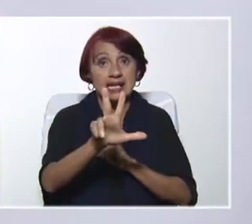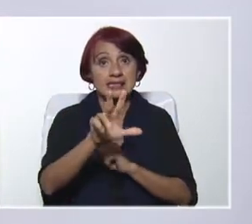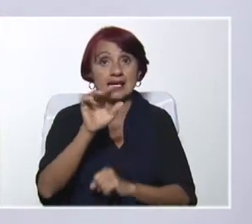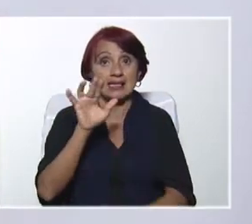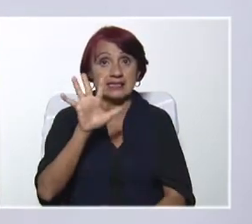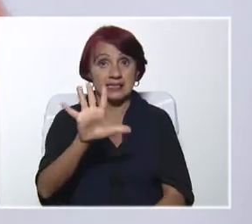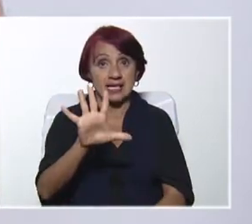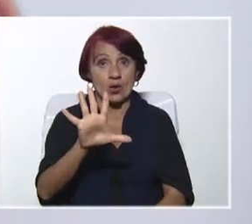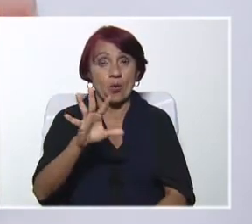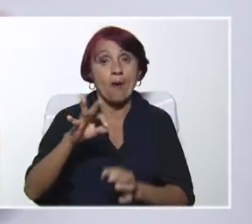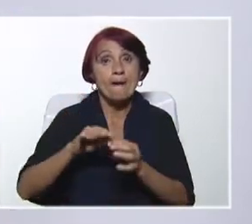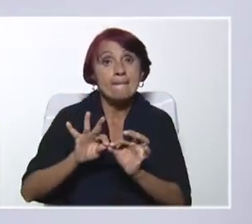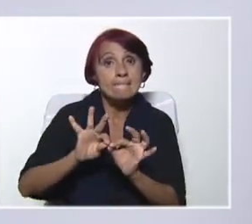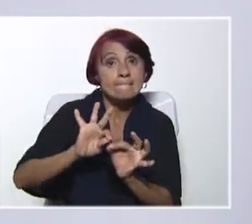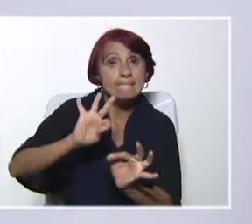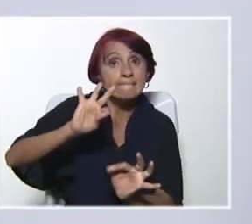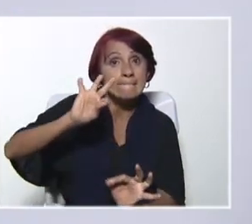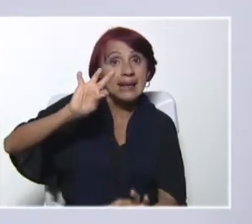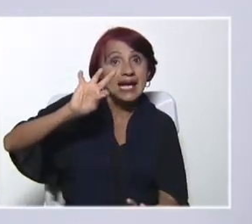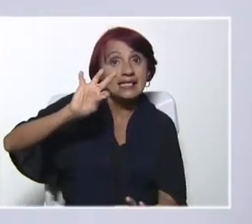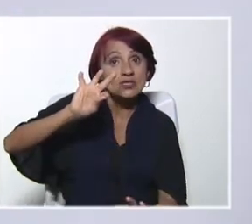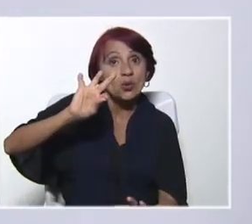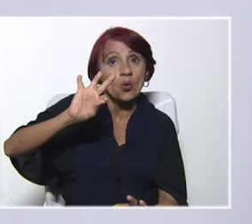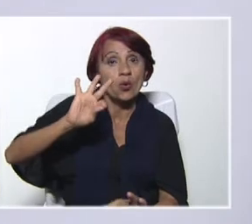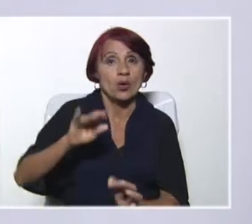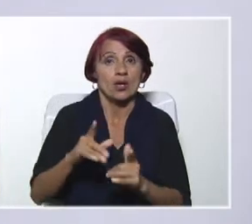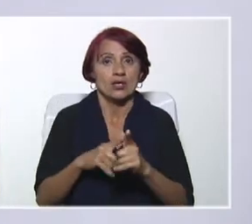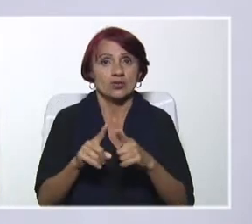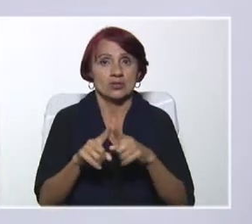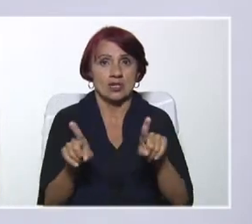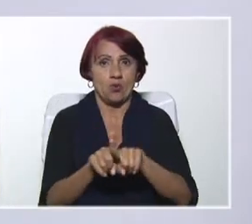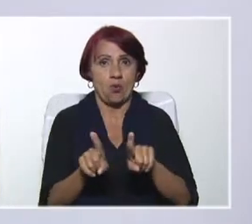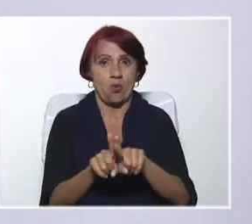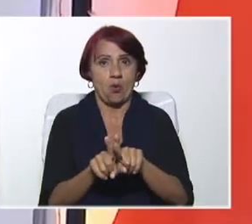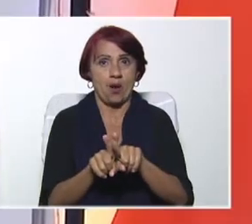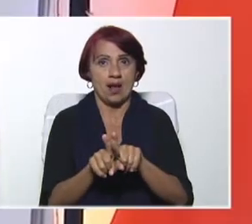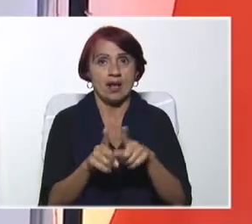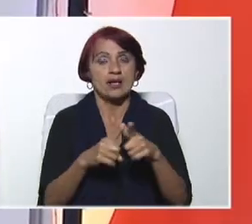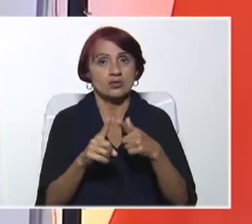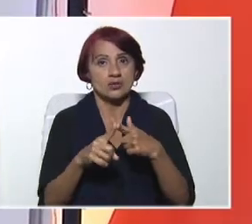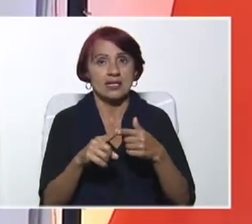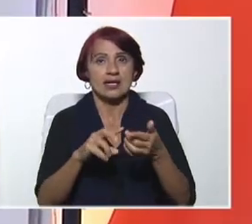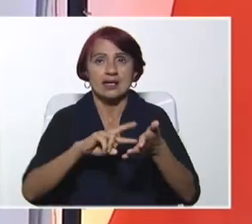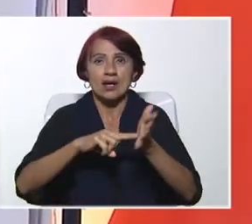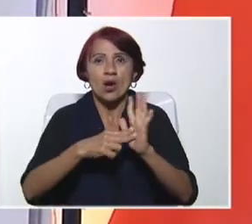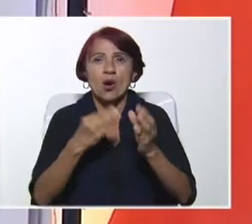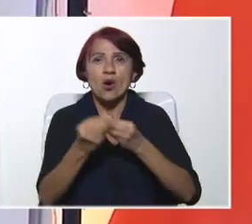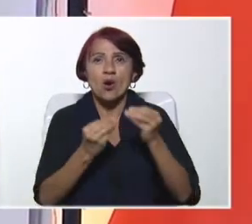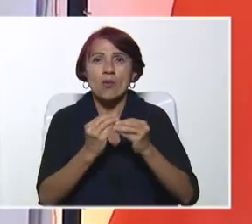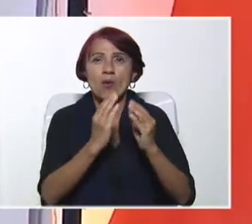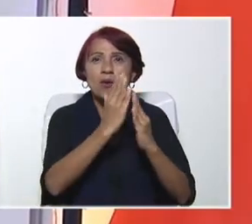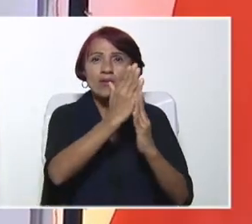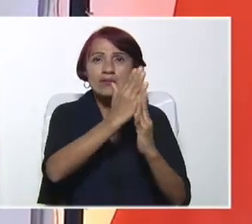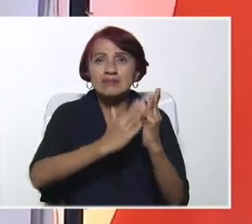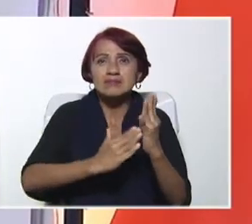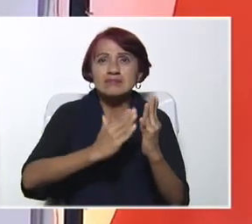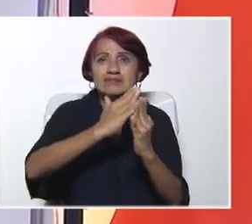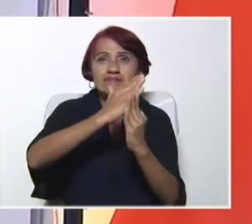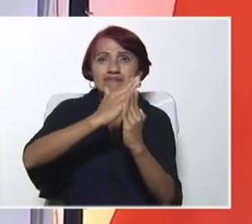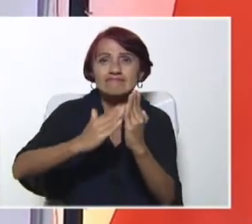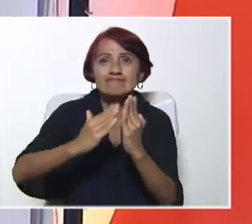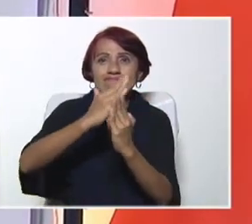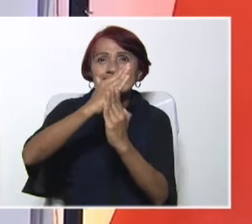1435 metros. Entonces, y de igual forma, reescribimos en una sucesión de